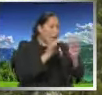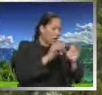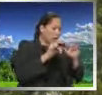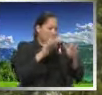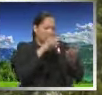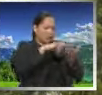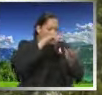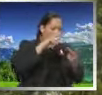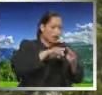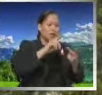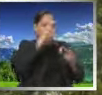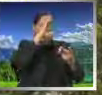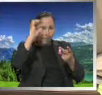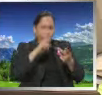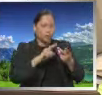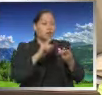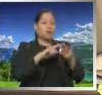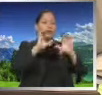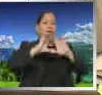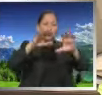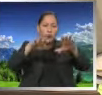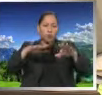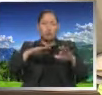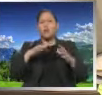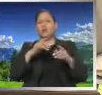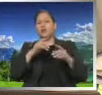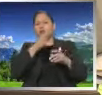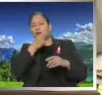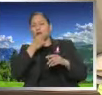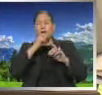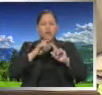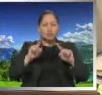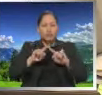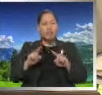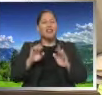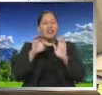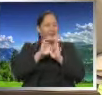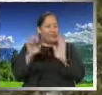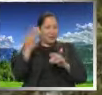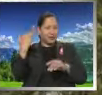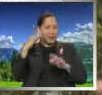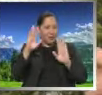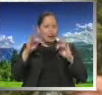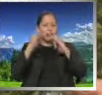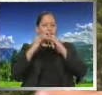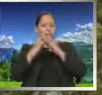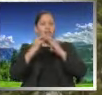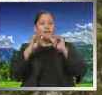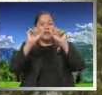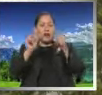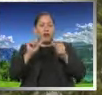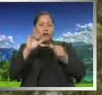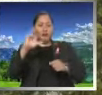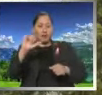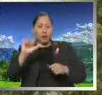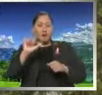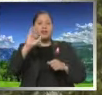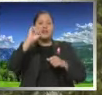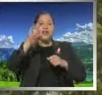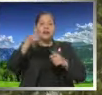hacen performance, hacen conciertos. Ya vimos una vez un ejemplo de Tepito Arte Acá, por ejemplo, fue uno de